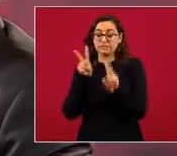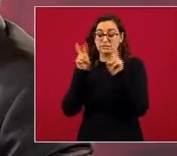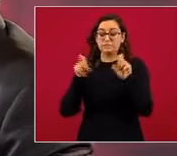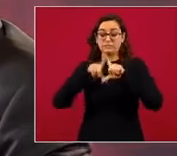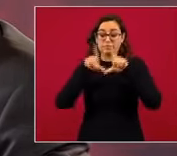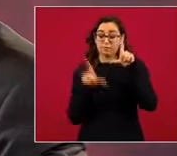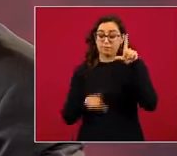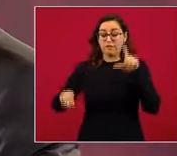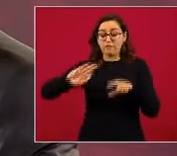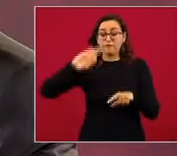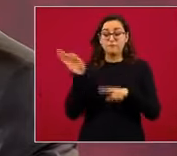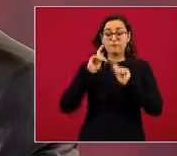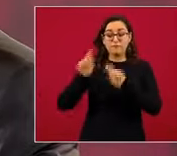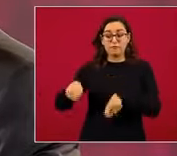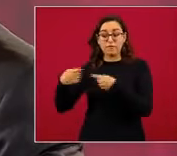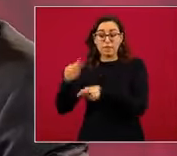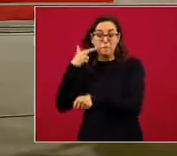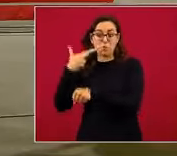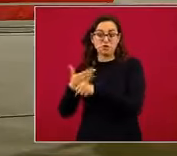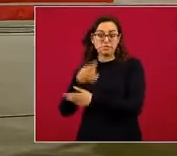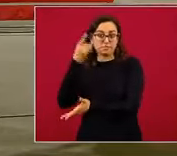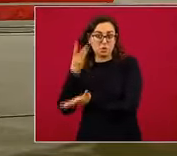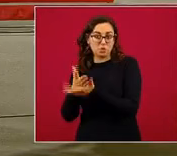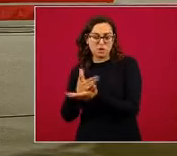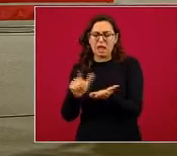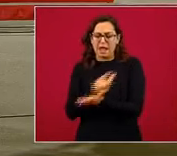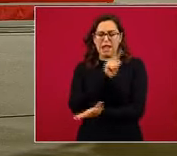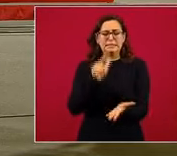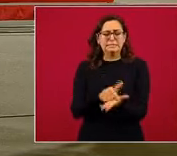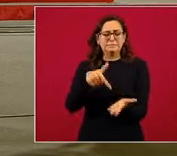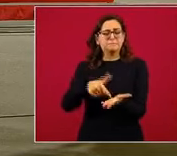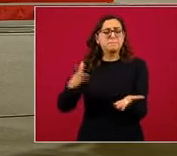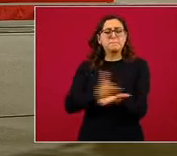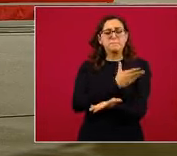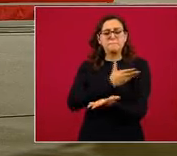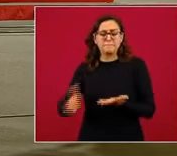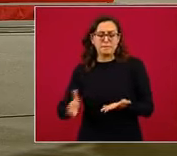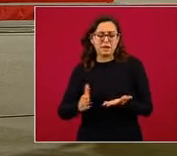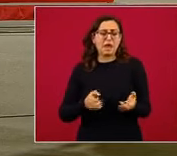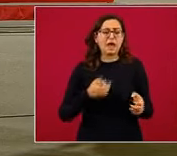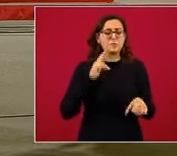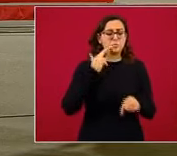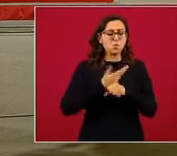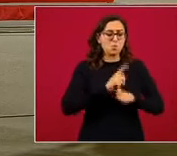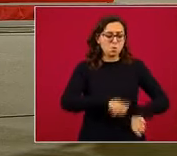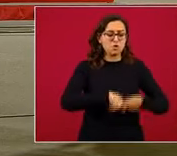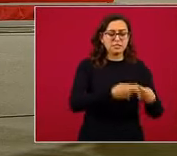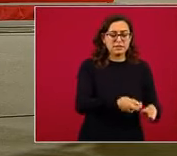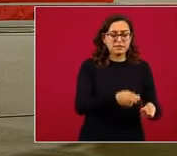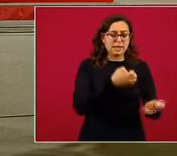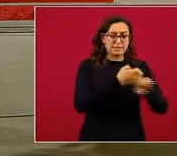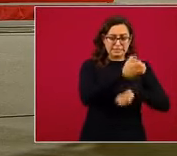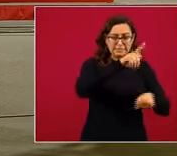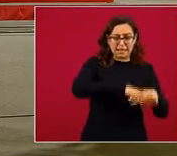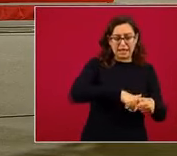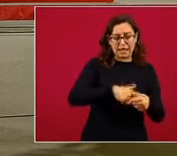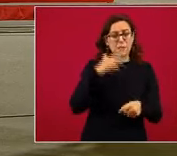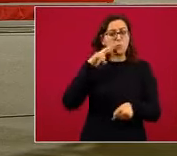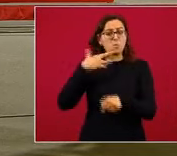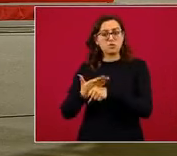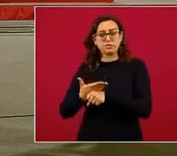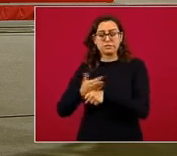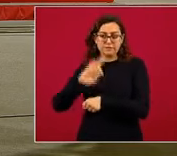es competencia estatal y cuál es competencia federal. Y en los asuntos de salubridad general hay